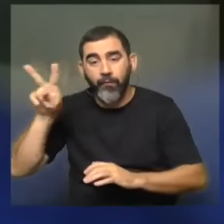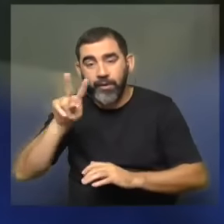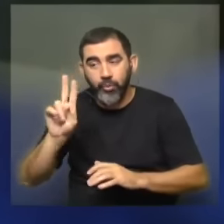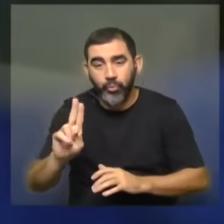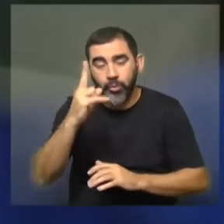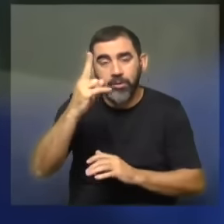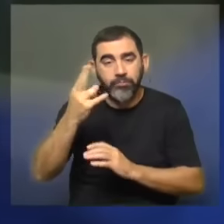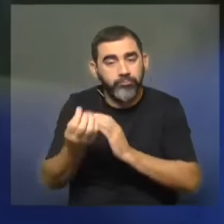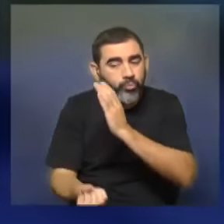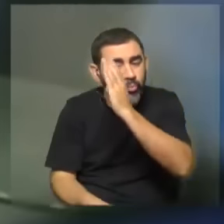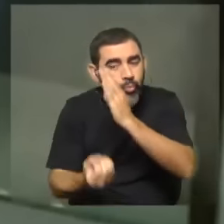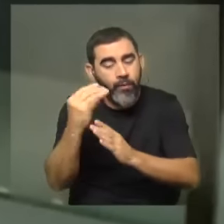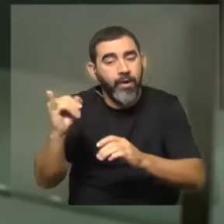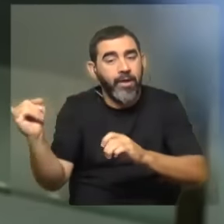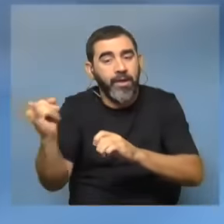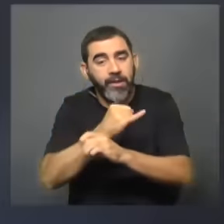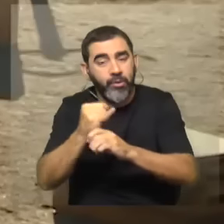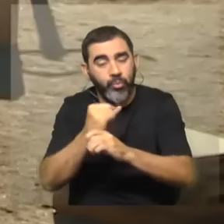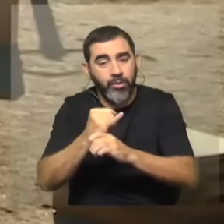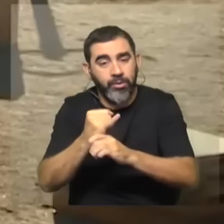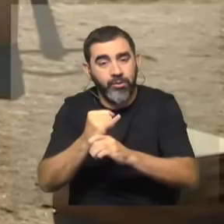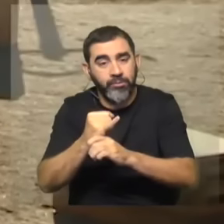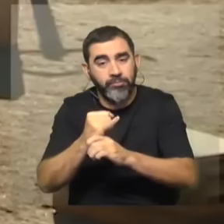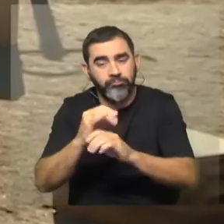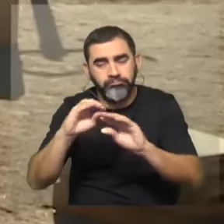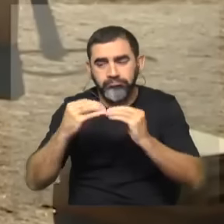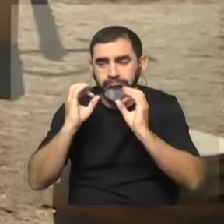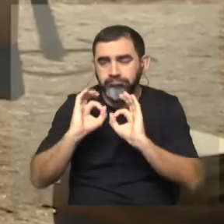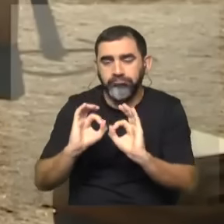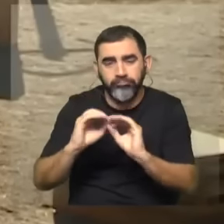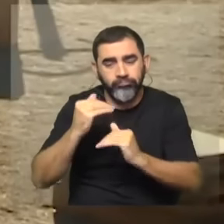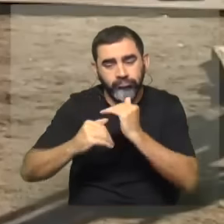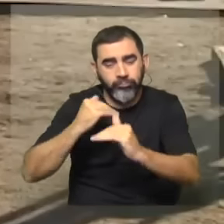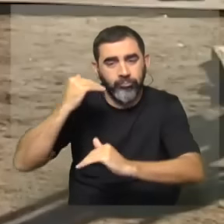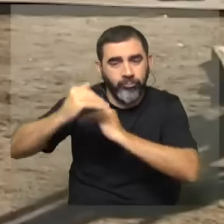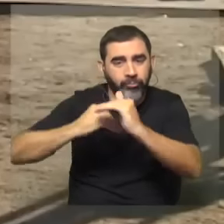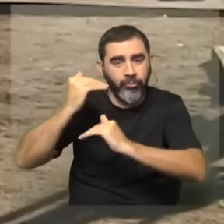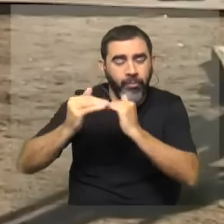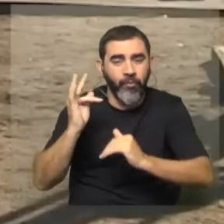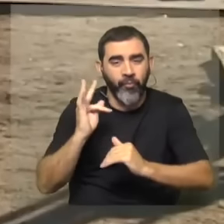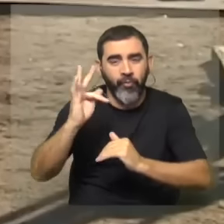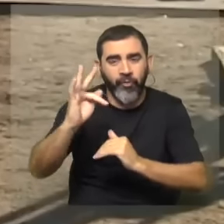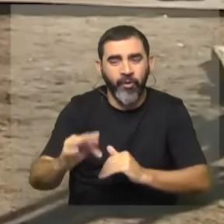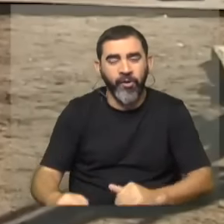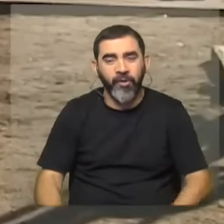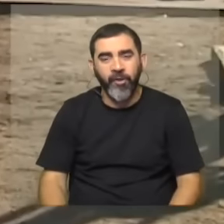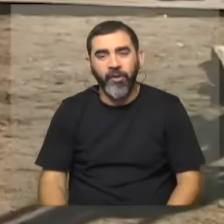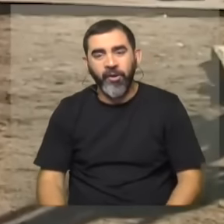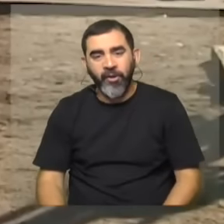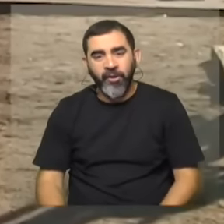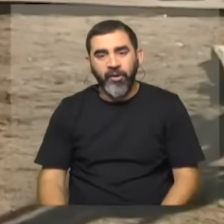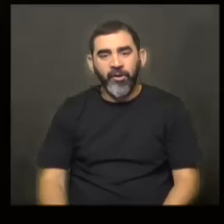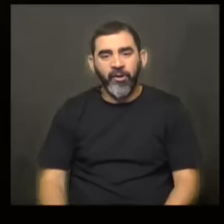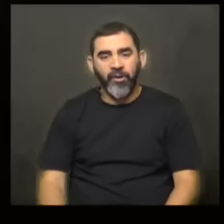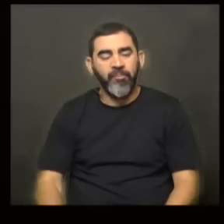tiene una nueva institucionalidad que tiene todo para seguir creciendo y proyectándose en los años que vienen